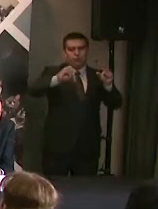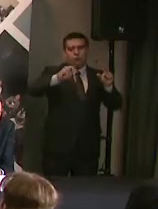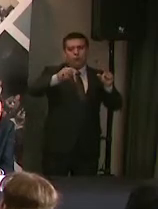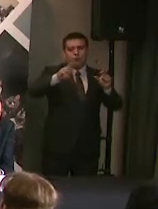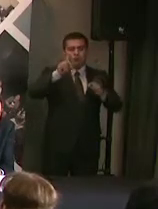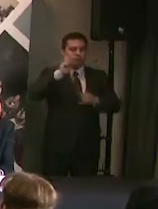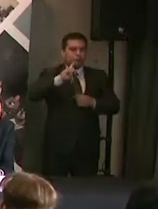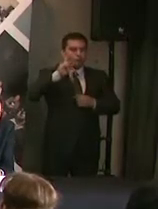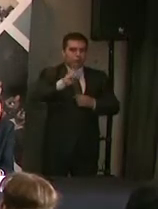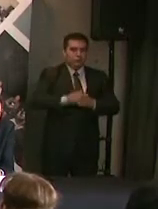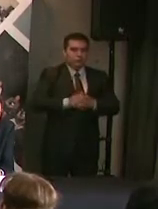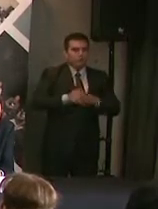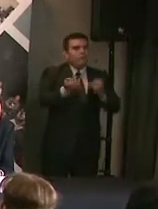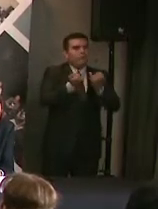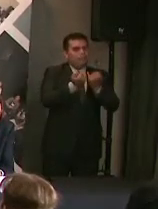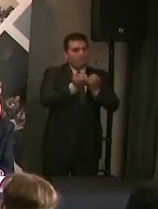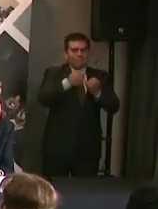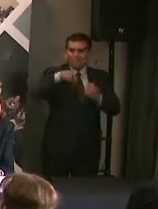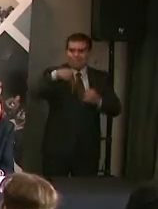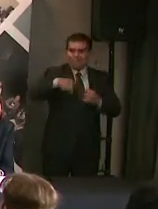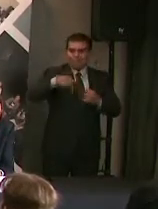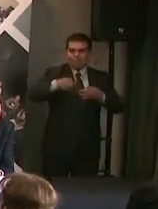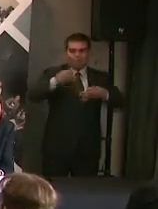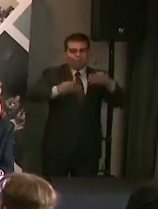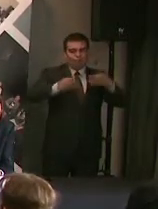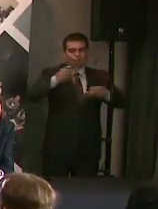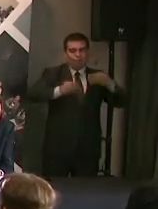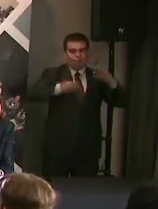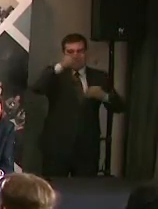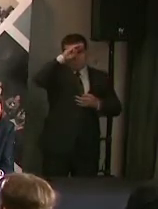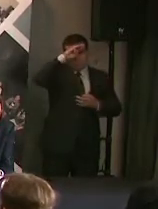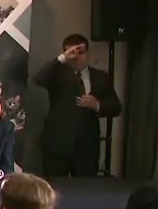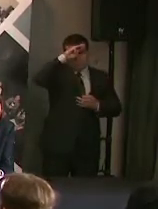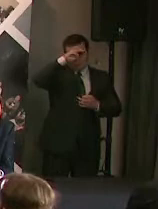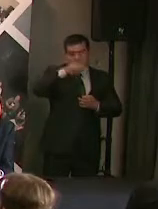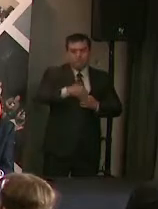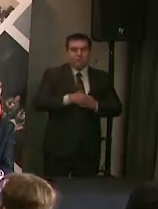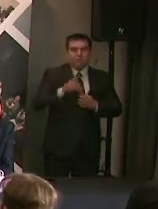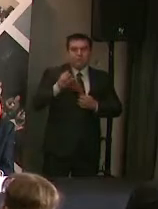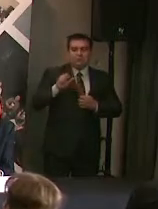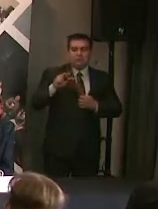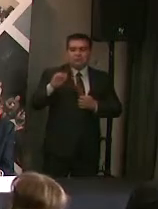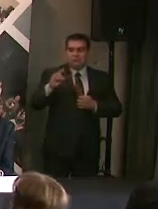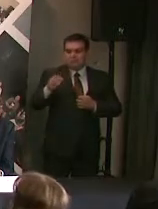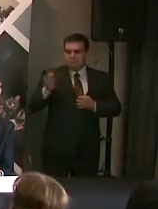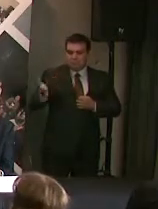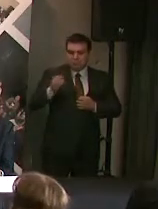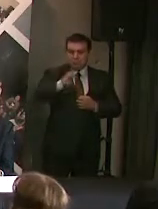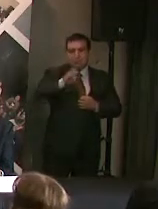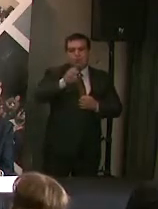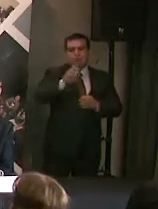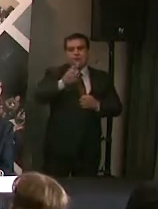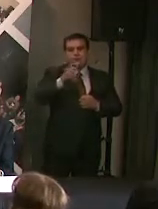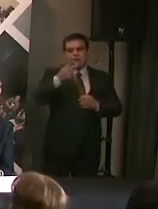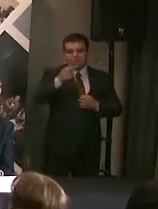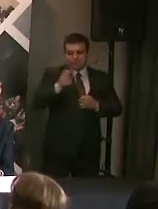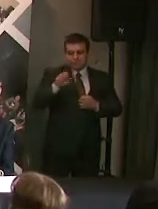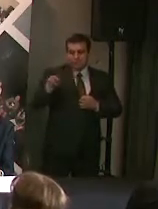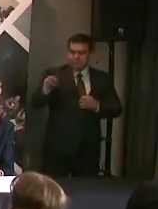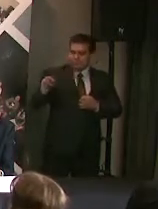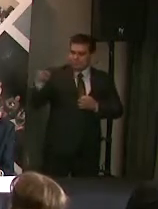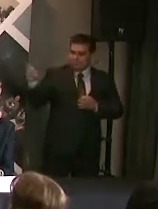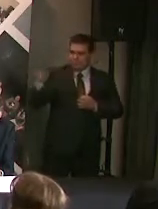compañeros magistrados de la Sala Regional Monterrey, al señor magistrado Yaisinho David García Ortiz y al señor magistrado Jorge Emilio Sánchez Cordero